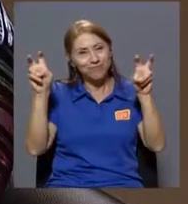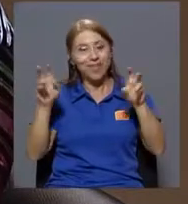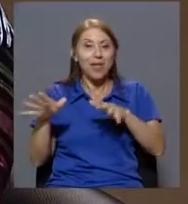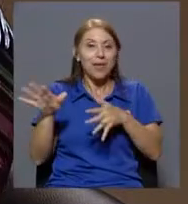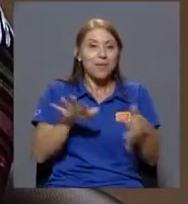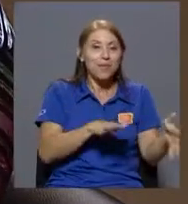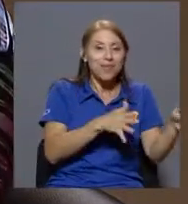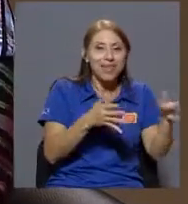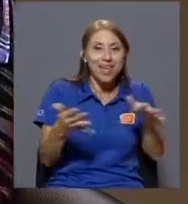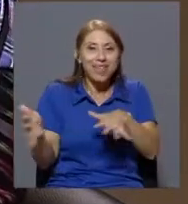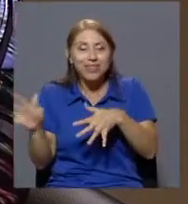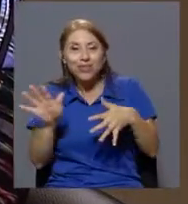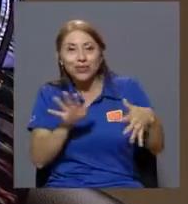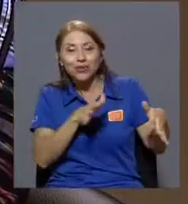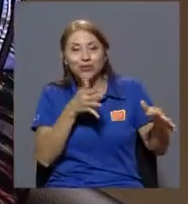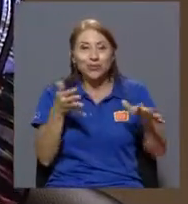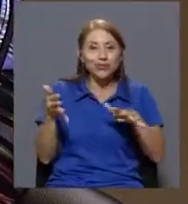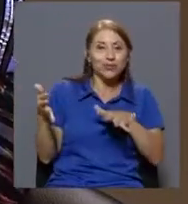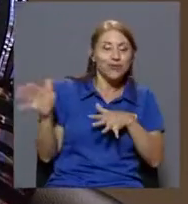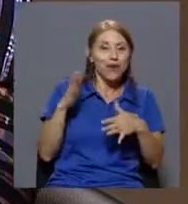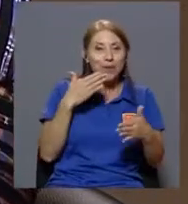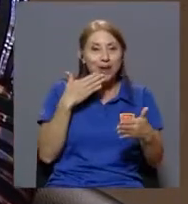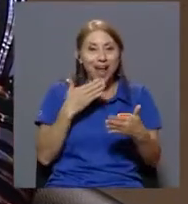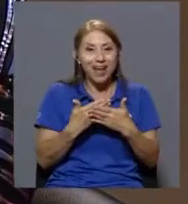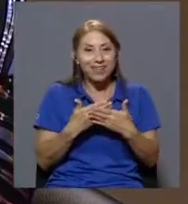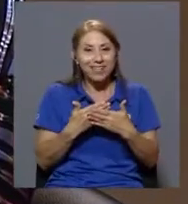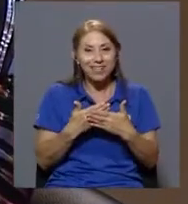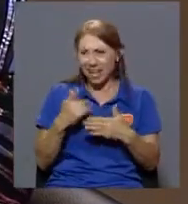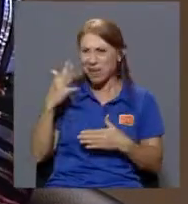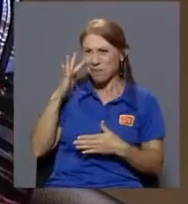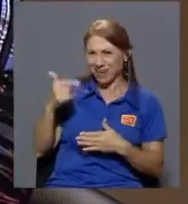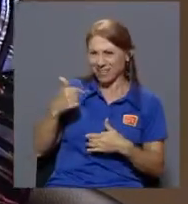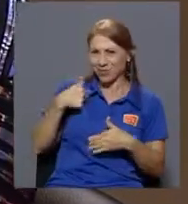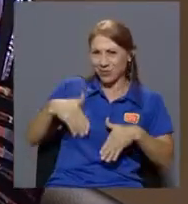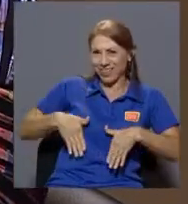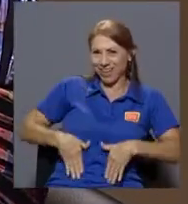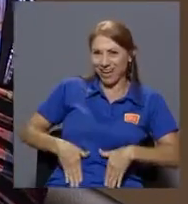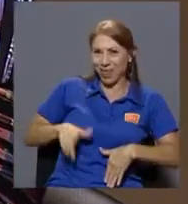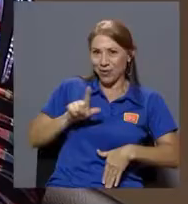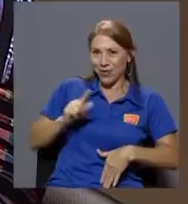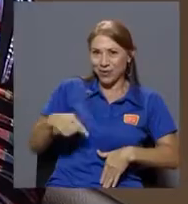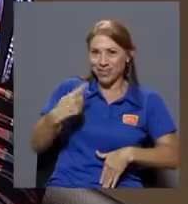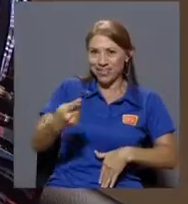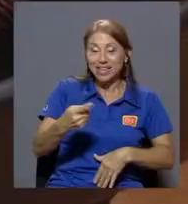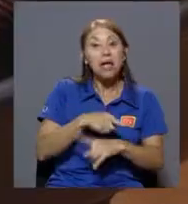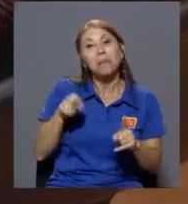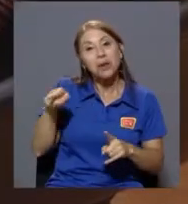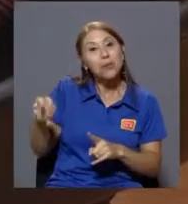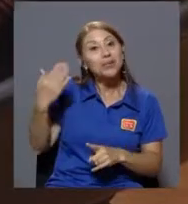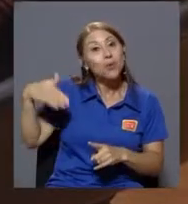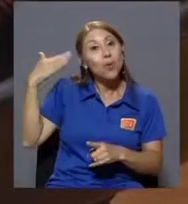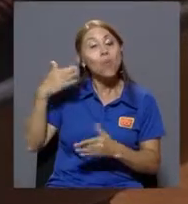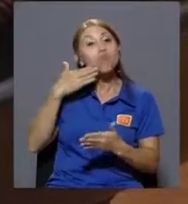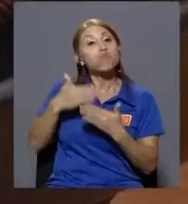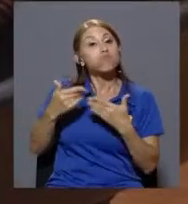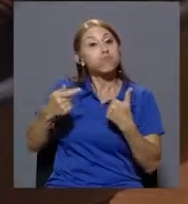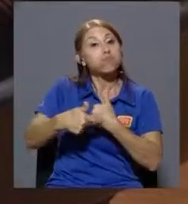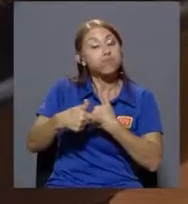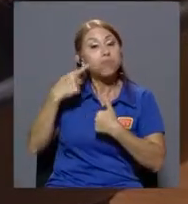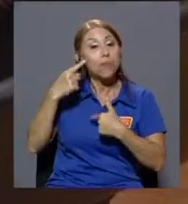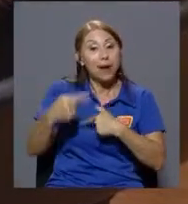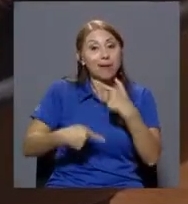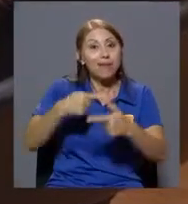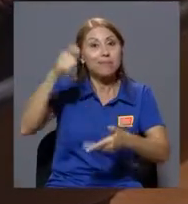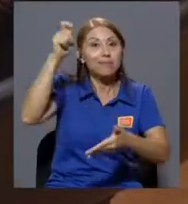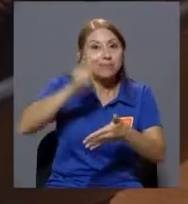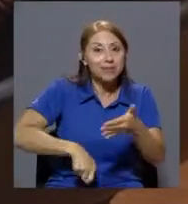entrenador de lunes, ¿verdad? Estoy yo, pero eran los propicios para haber llevado adelante la reforma. Sí. Y no llevarla en un momento en que